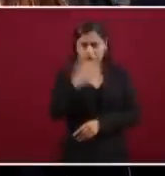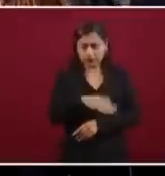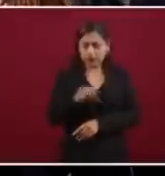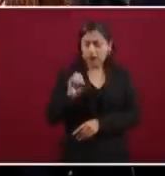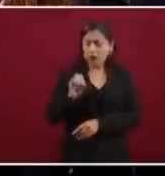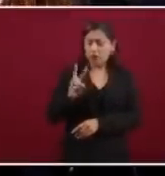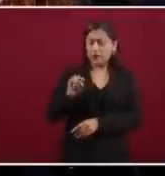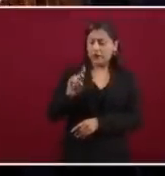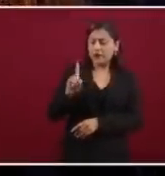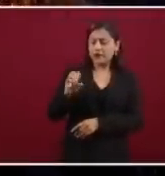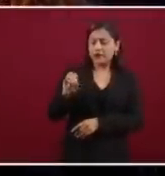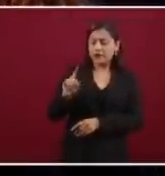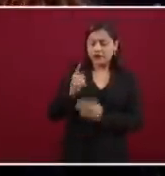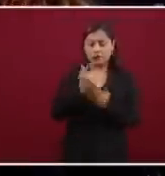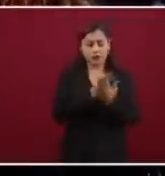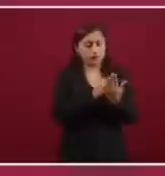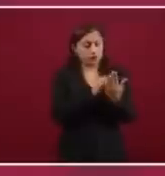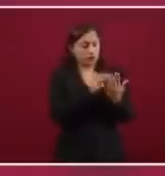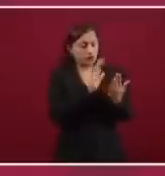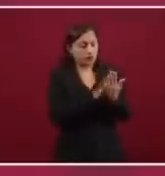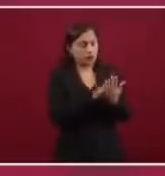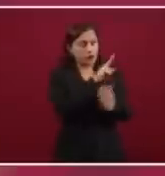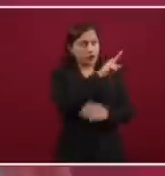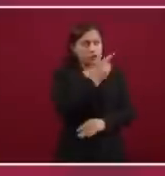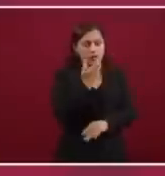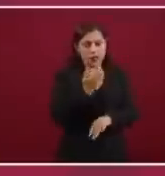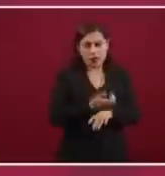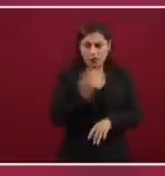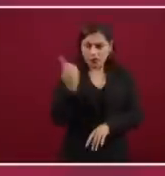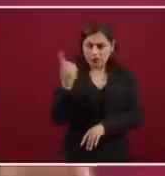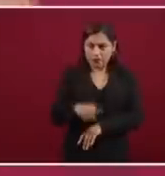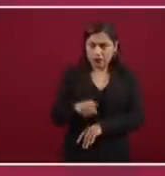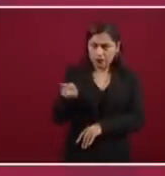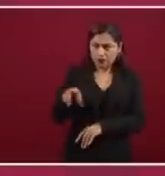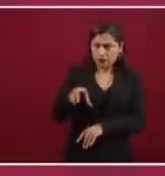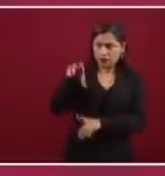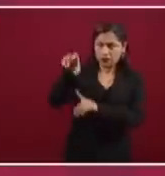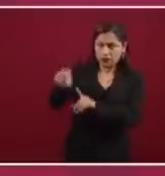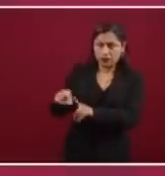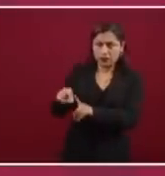Ovidio? No, no, porque